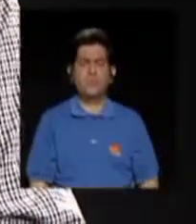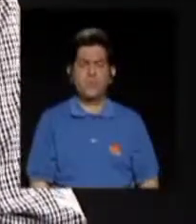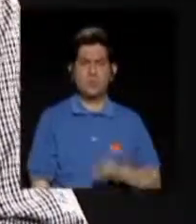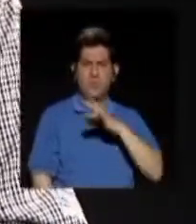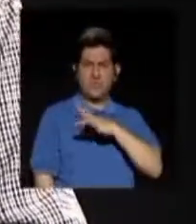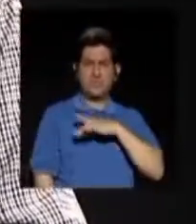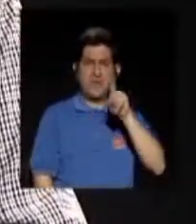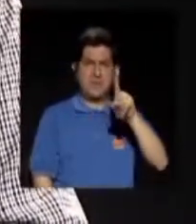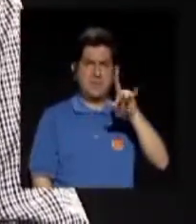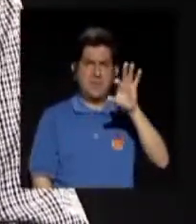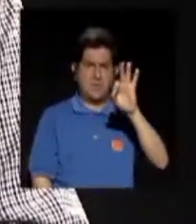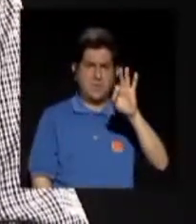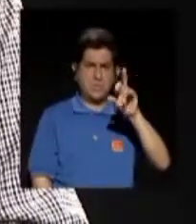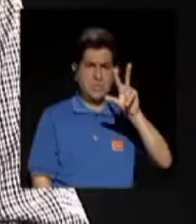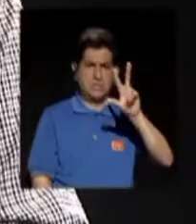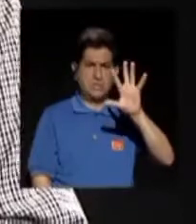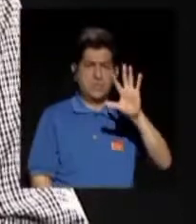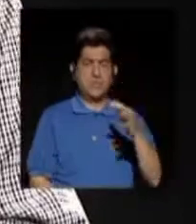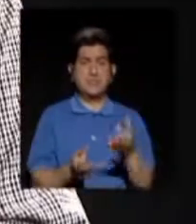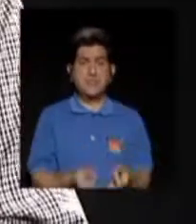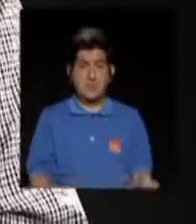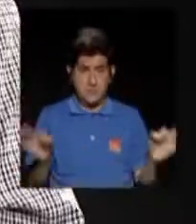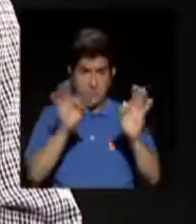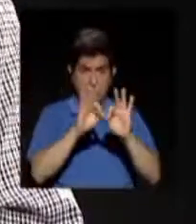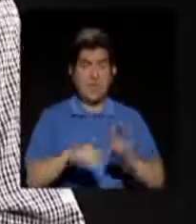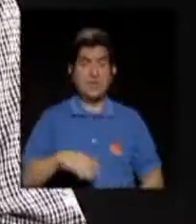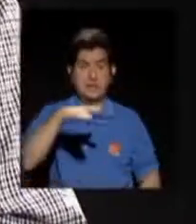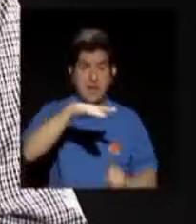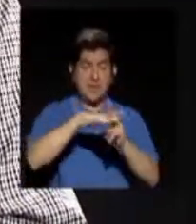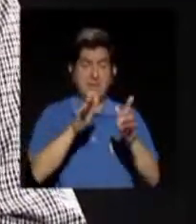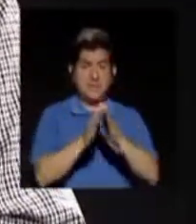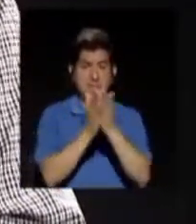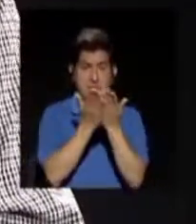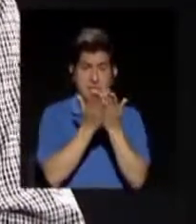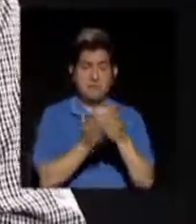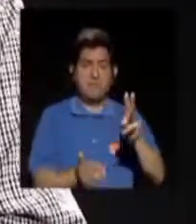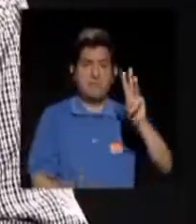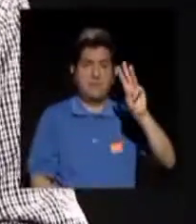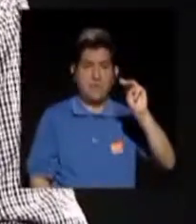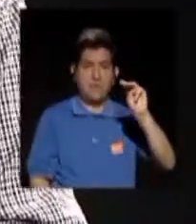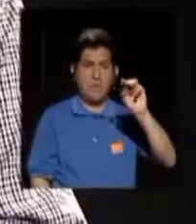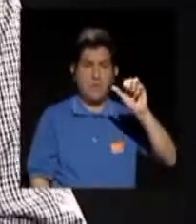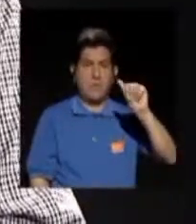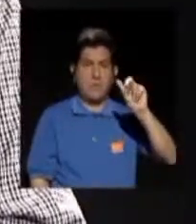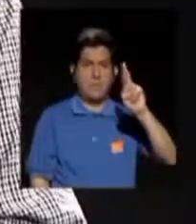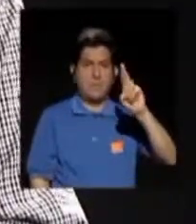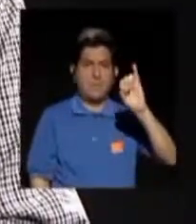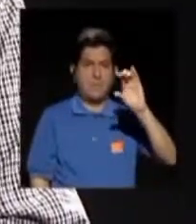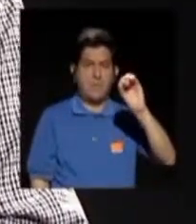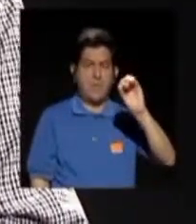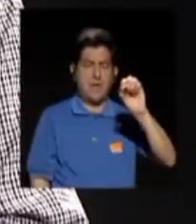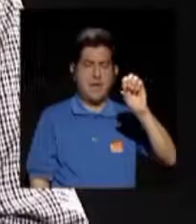también aparece el libro de Mario Sancho, Costa Rica, Suiza Centroamericana,